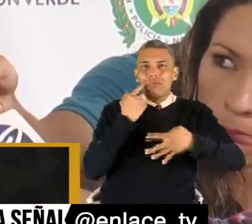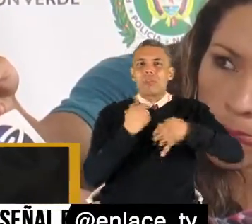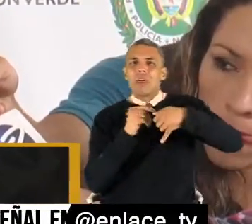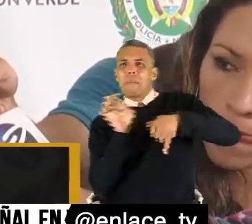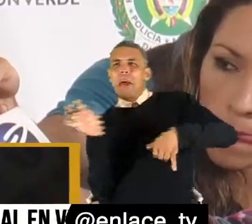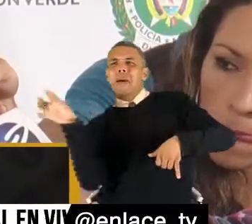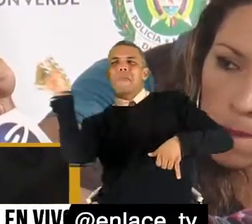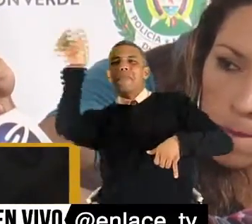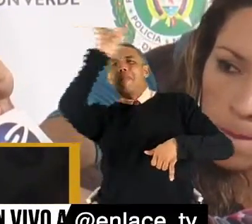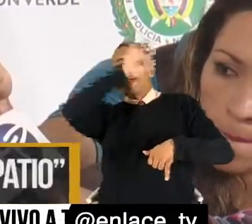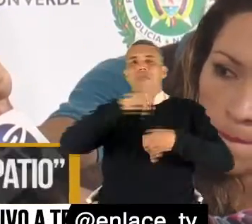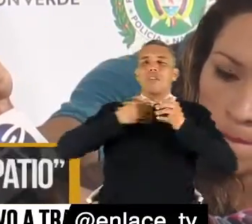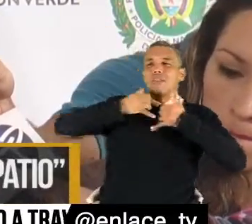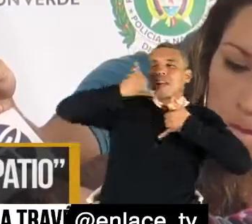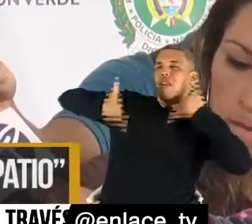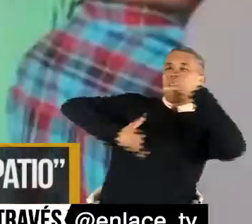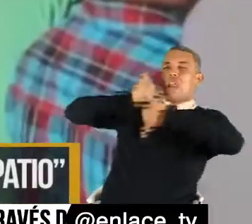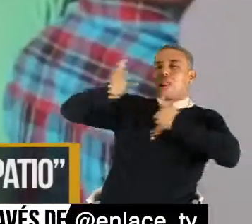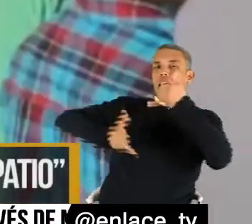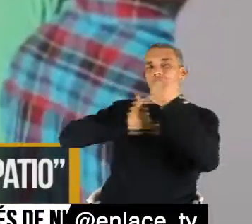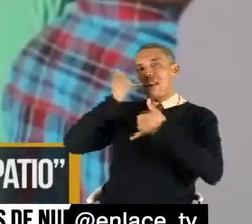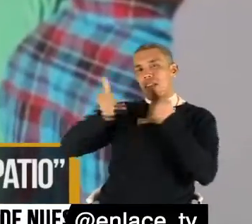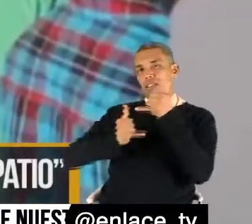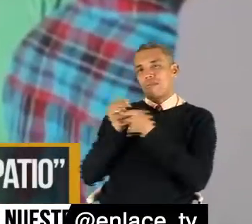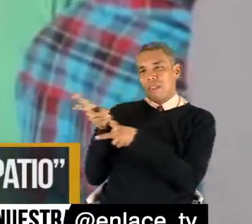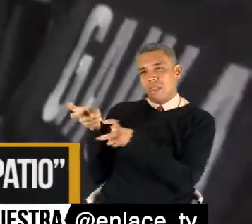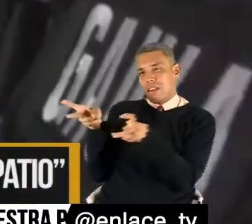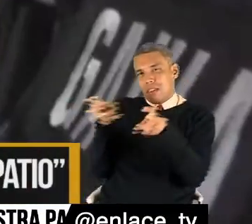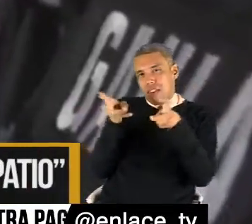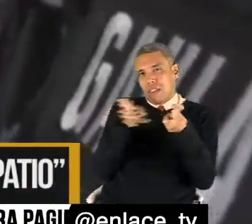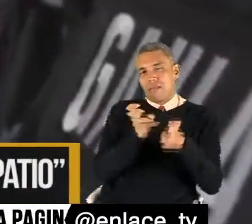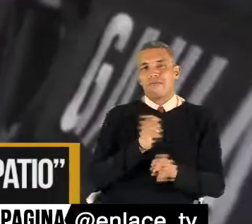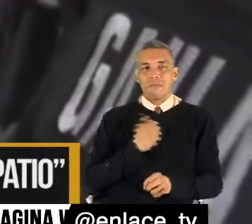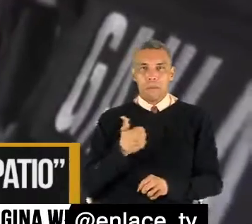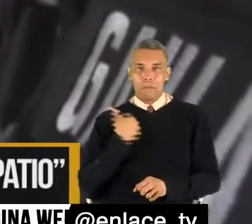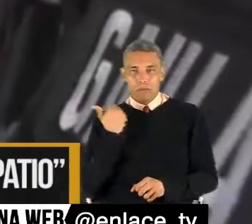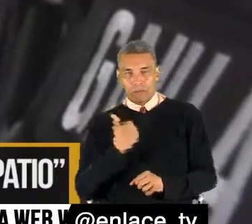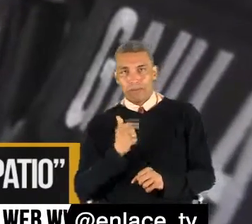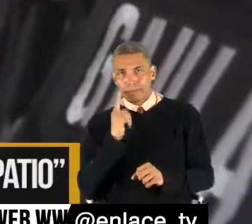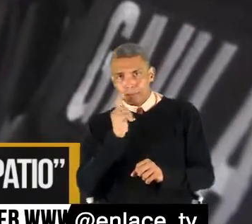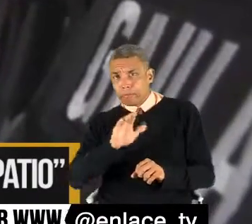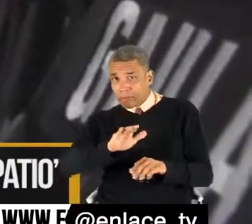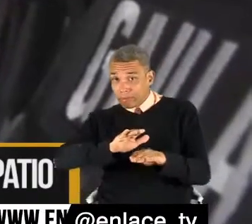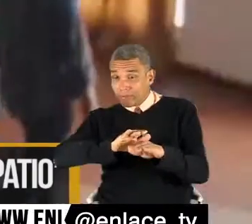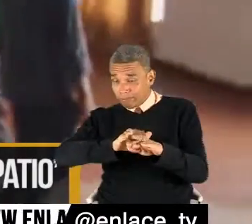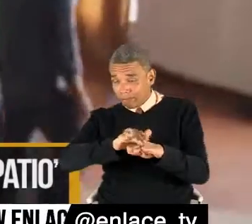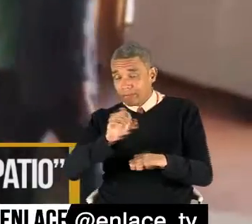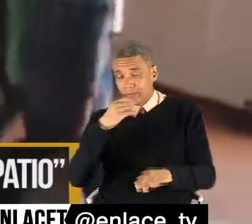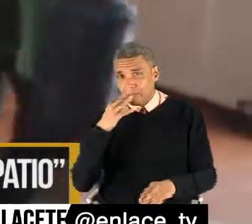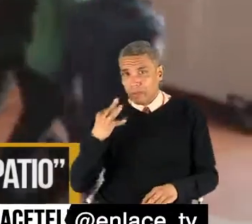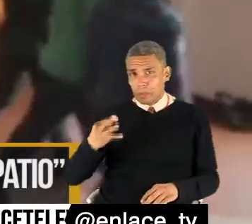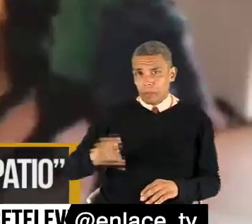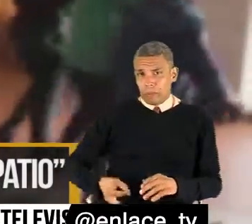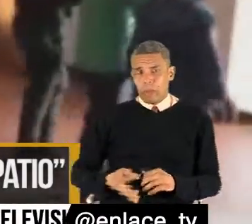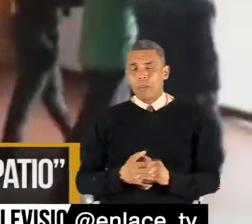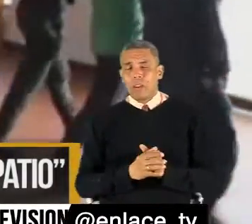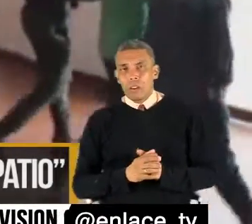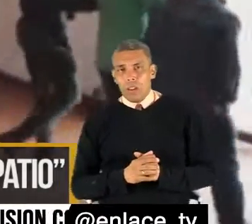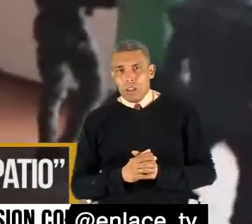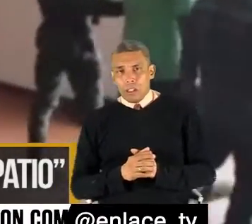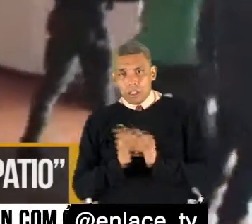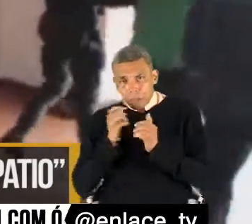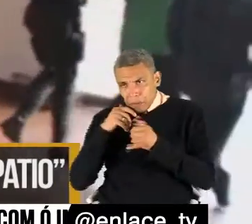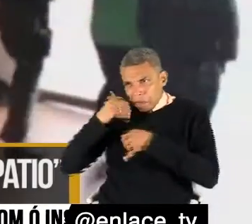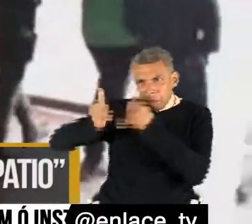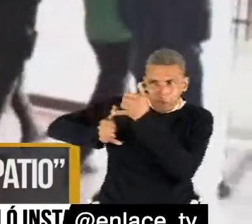de las denuncias que fue colocada, pero fueron dentro de esa misma investigación se logran, poner